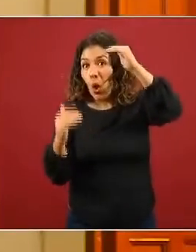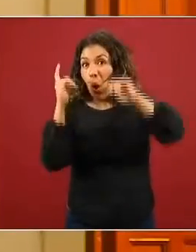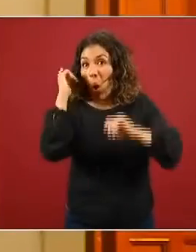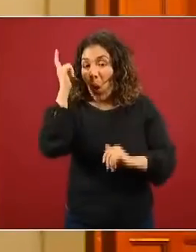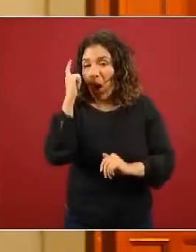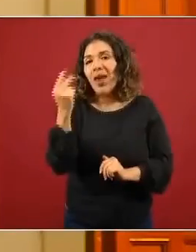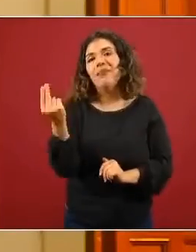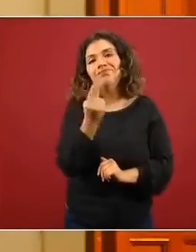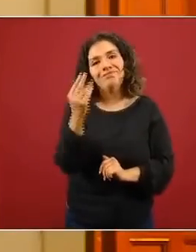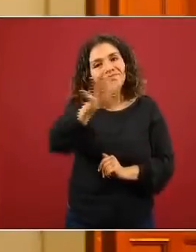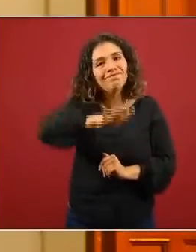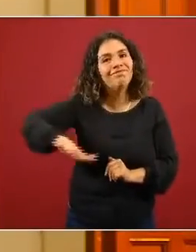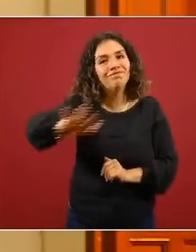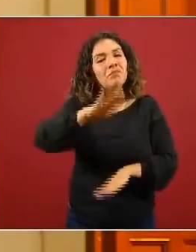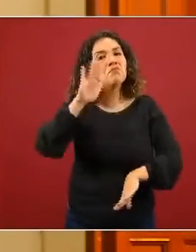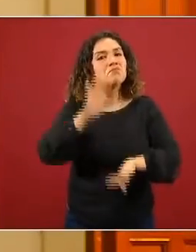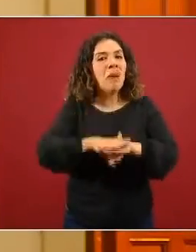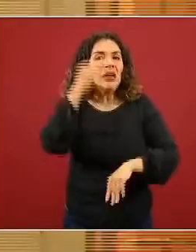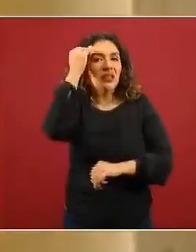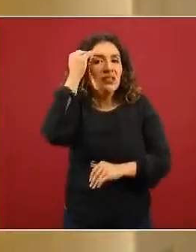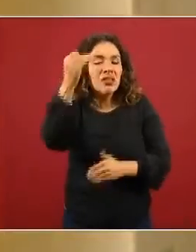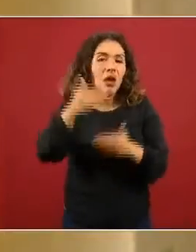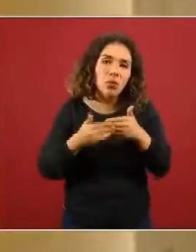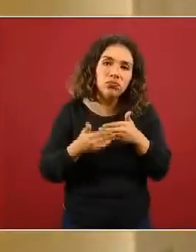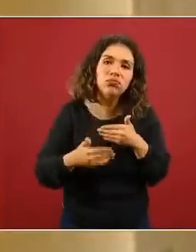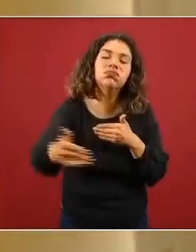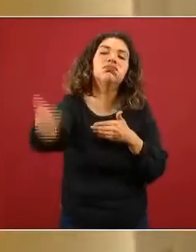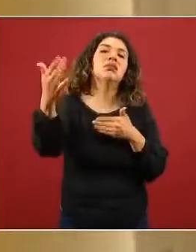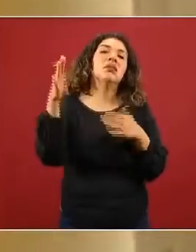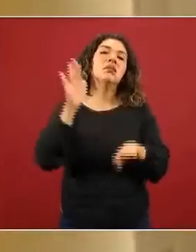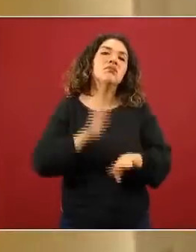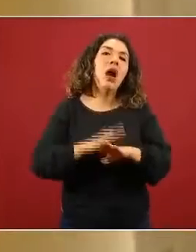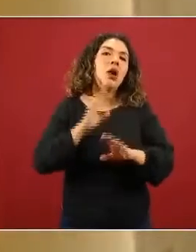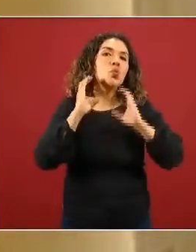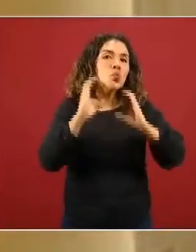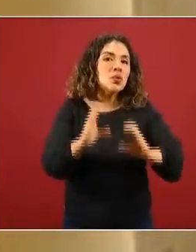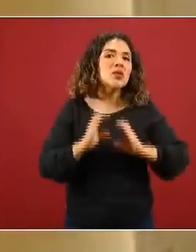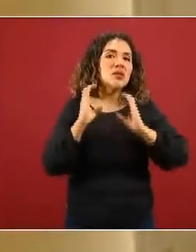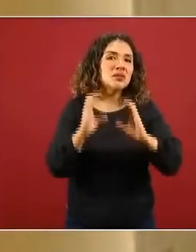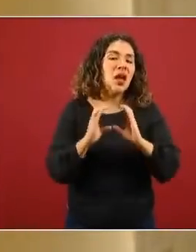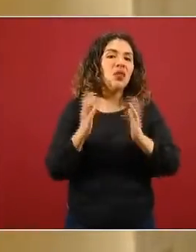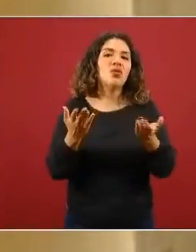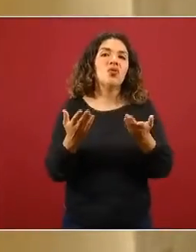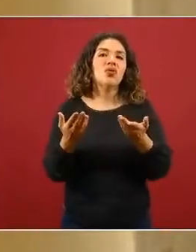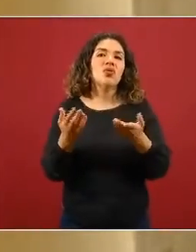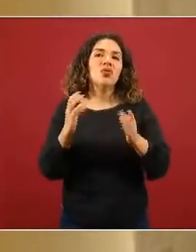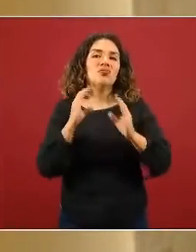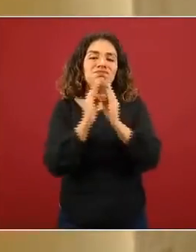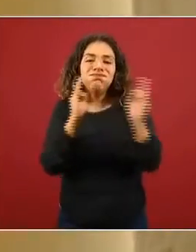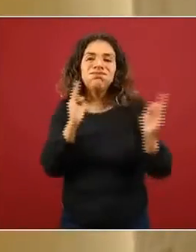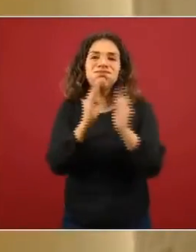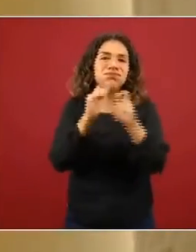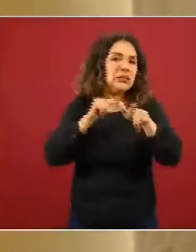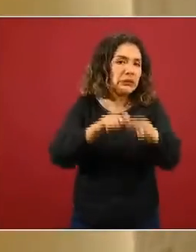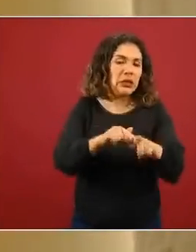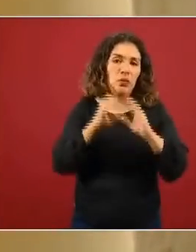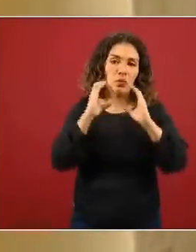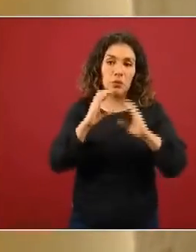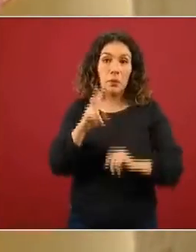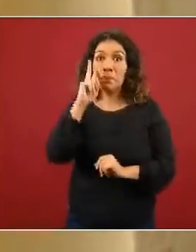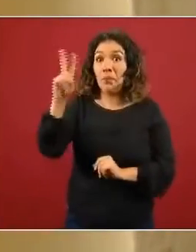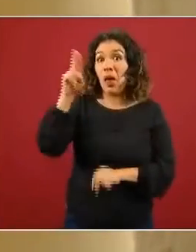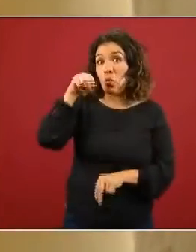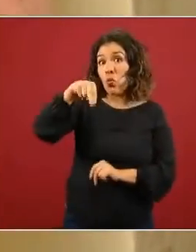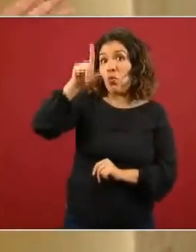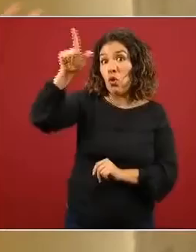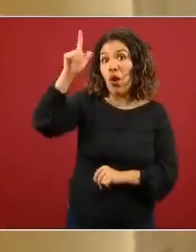pues requiere que todavía durante algunas semanas se mantengan bastante activas lo que han estado realizando. Ya veíamos que Nuevo